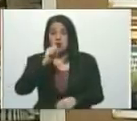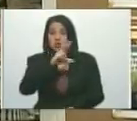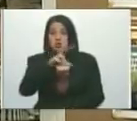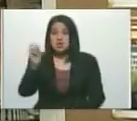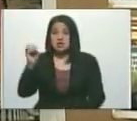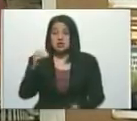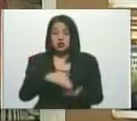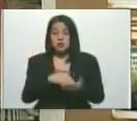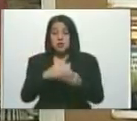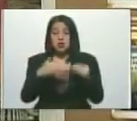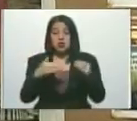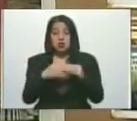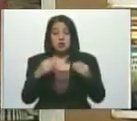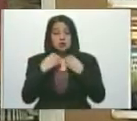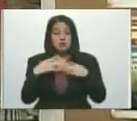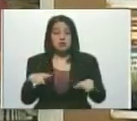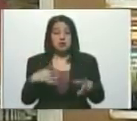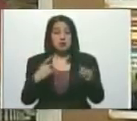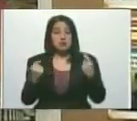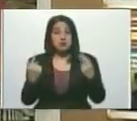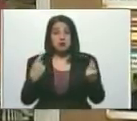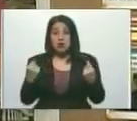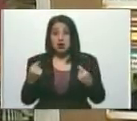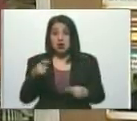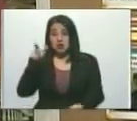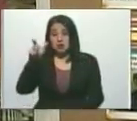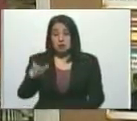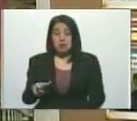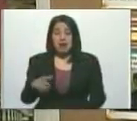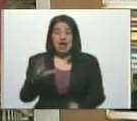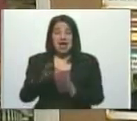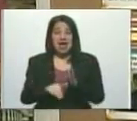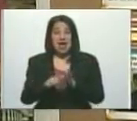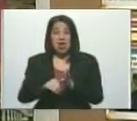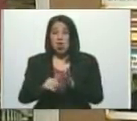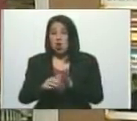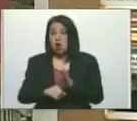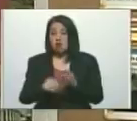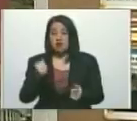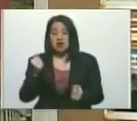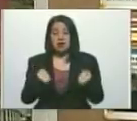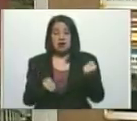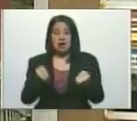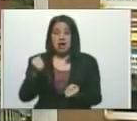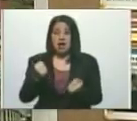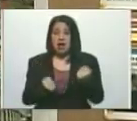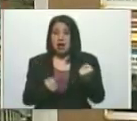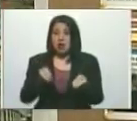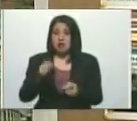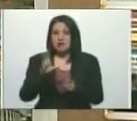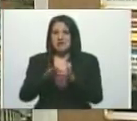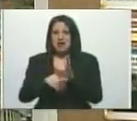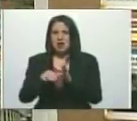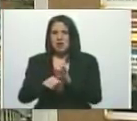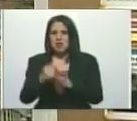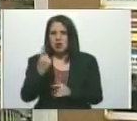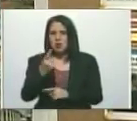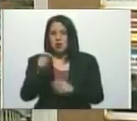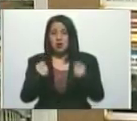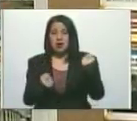esos reales, se lo garantizo. Porque ese es un señor ladrón, ladrón de vehículos. Se robó hasta un carro